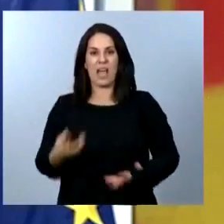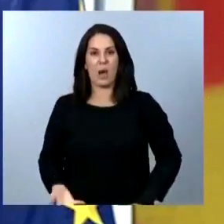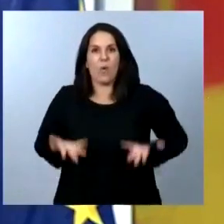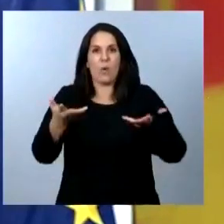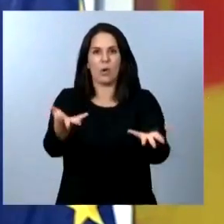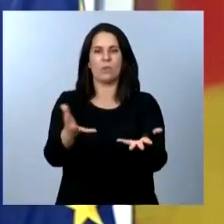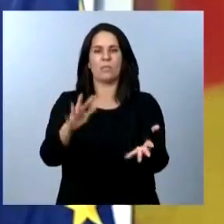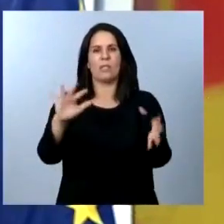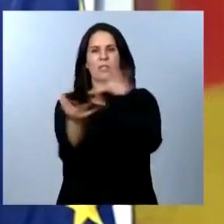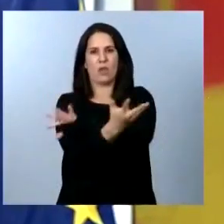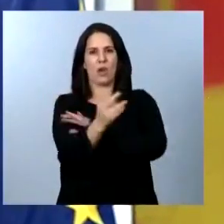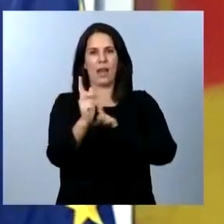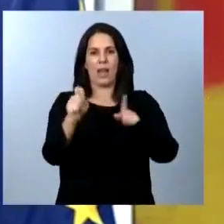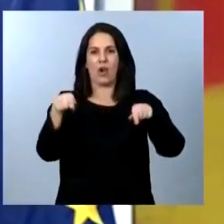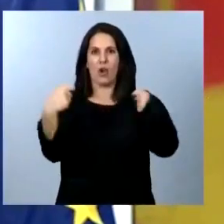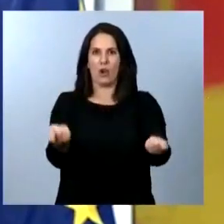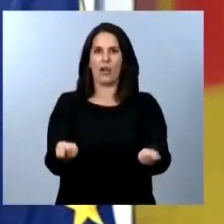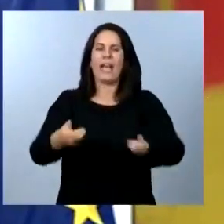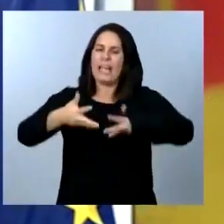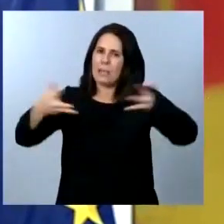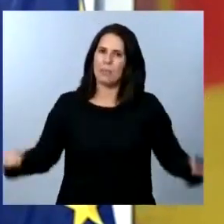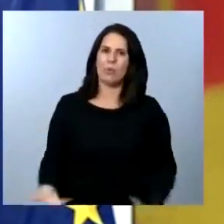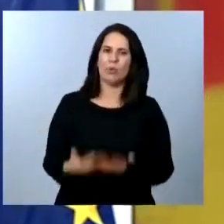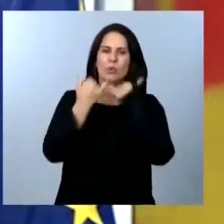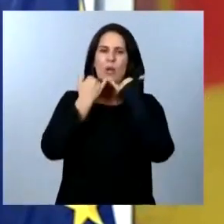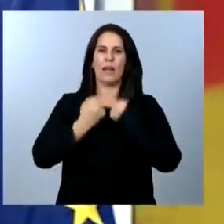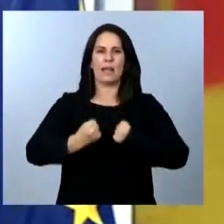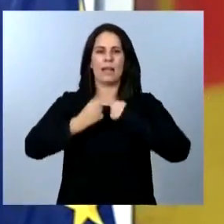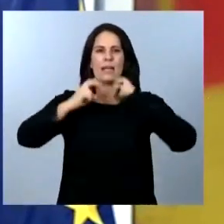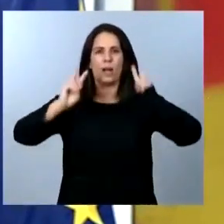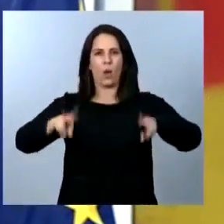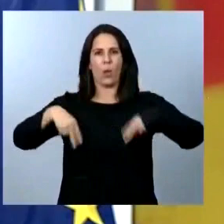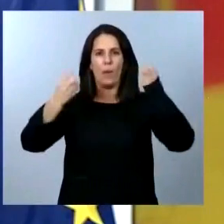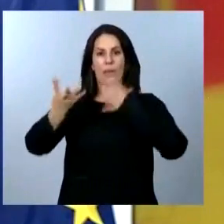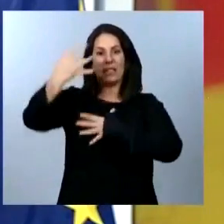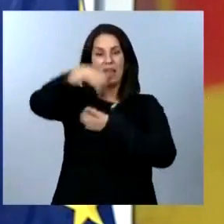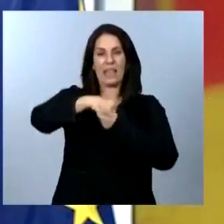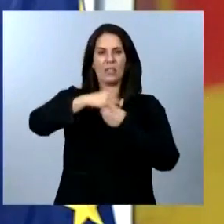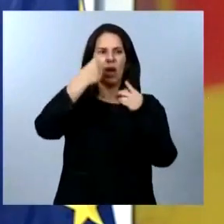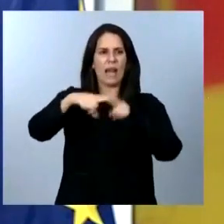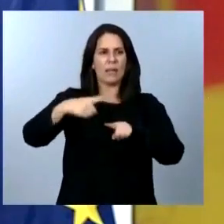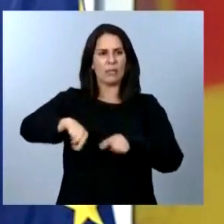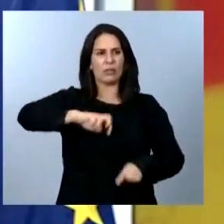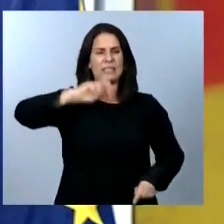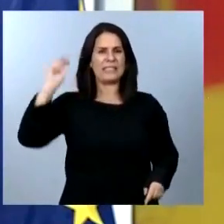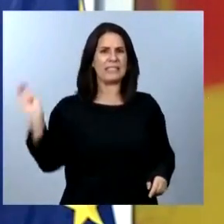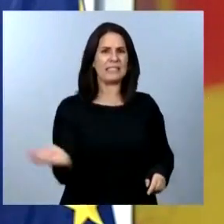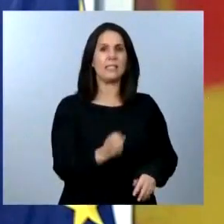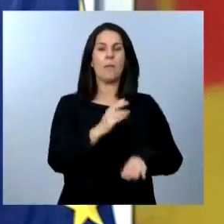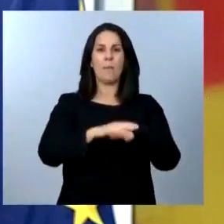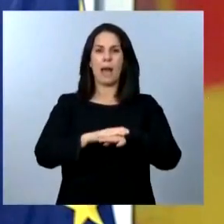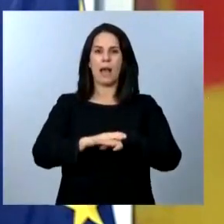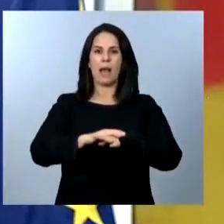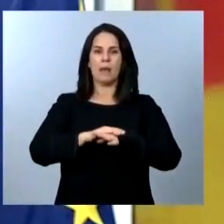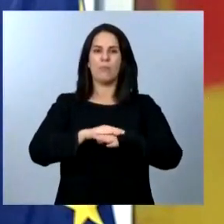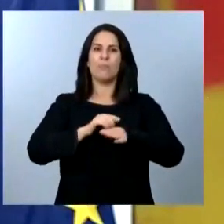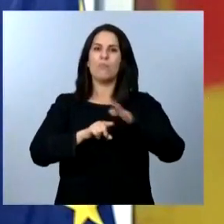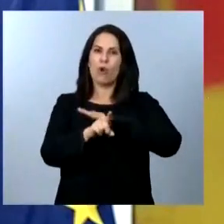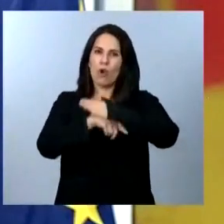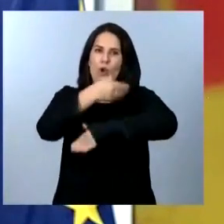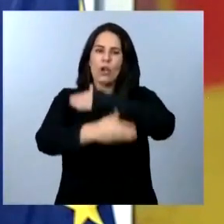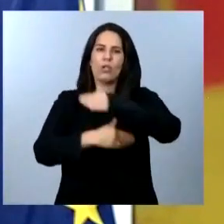impulso a las energías renovables, y que contiene multitud de elementos que están llamados a hacer progresar social y económicamente a